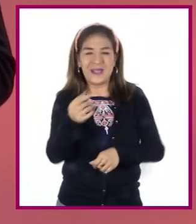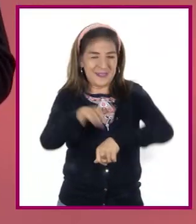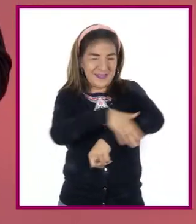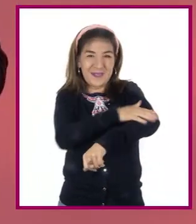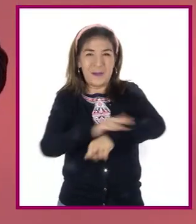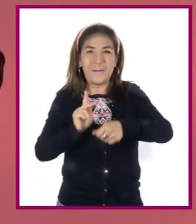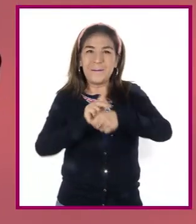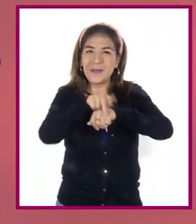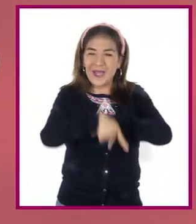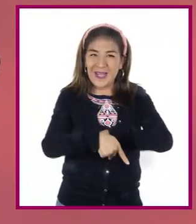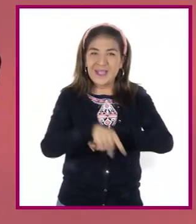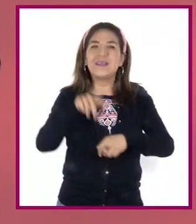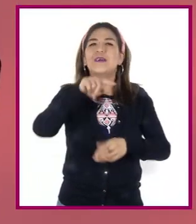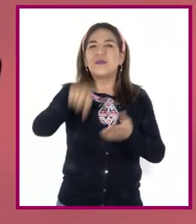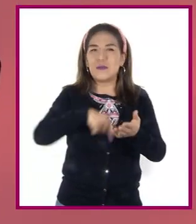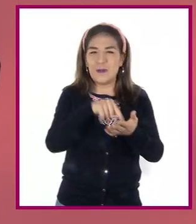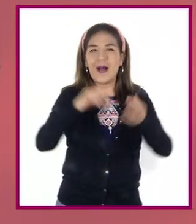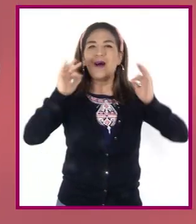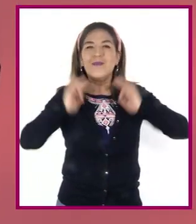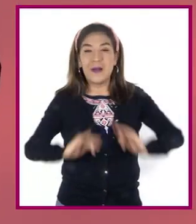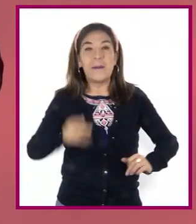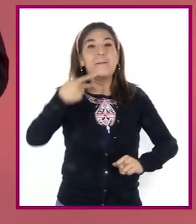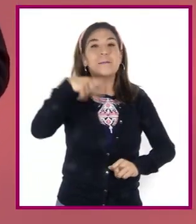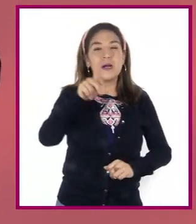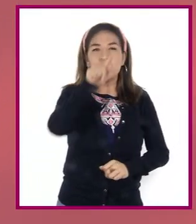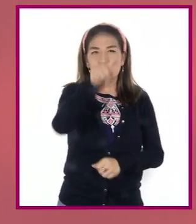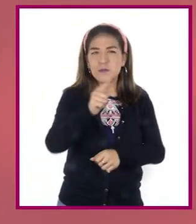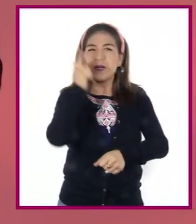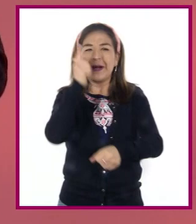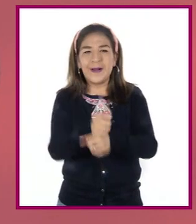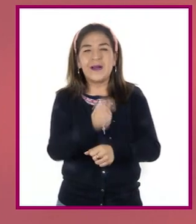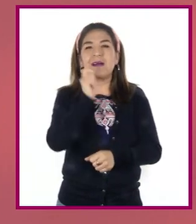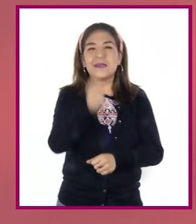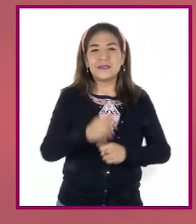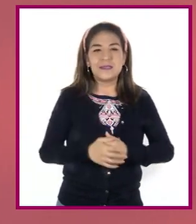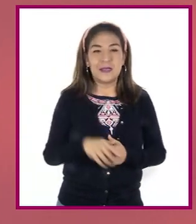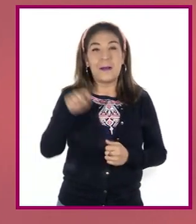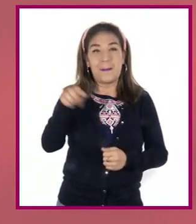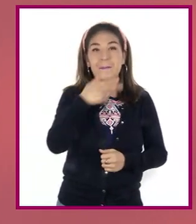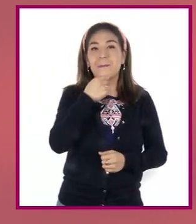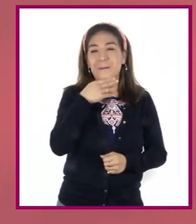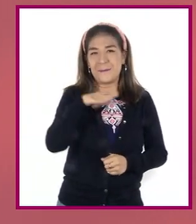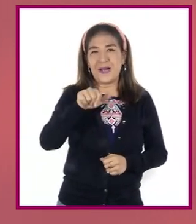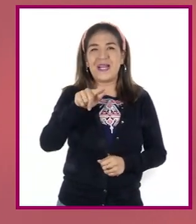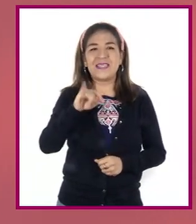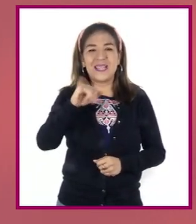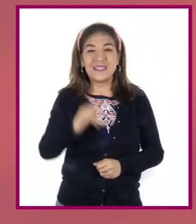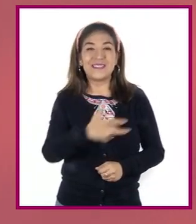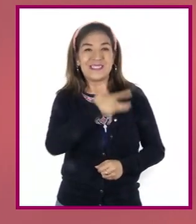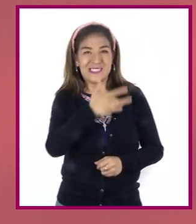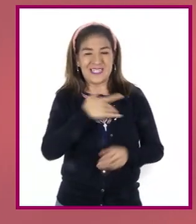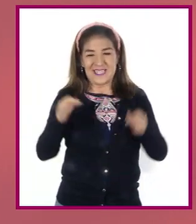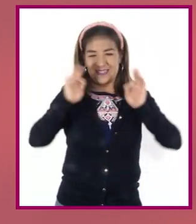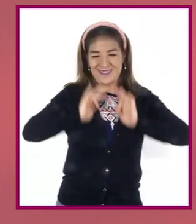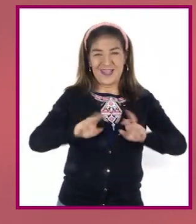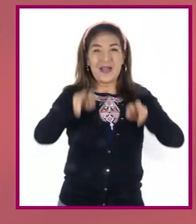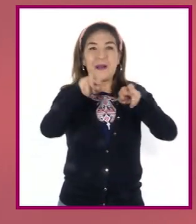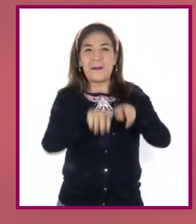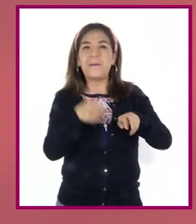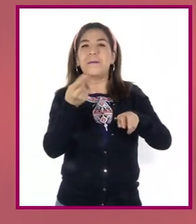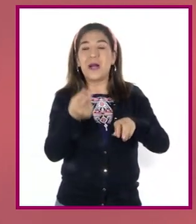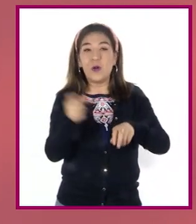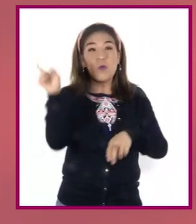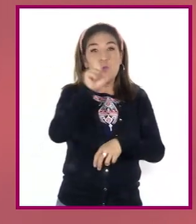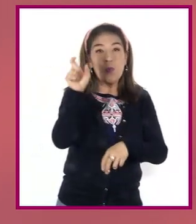paraje. Sin embargo, no sé si notaron que a pesar de que Matías se siente muy feliz y tranquilo al lado de su perra,